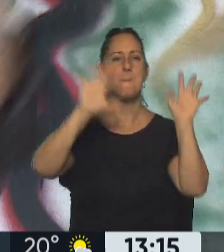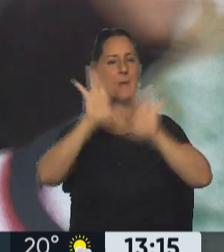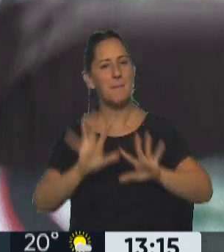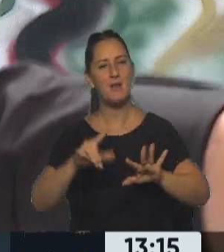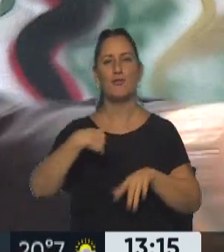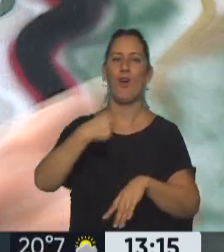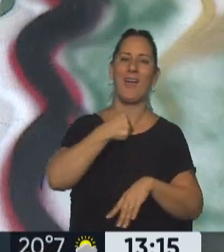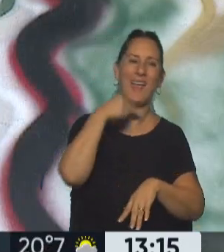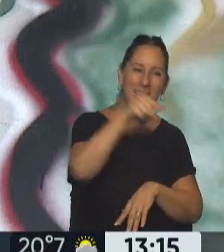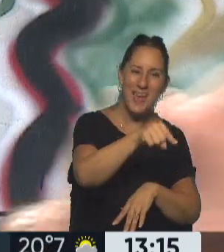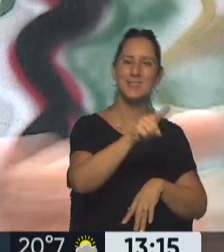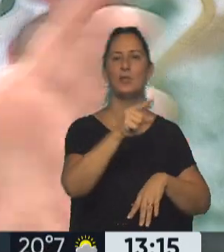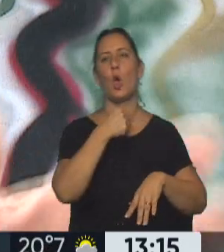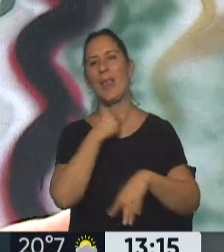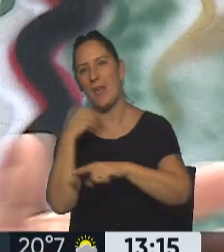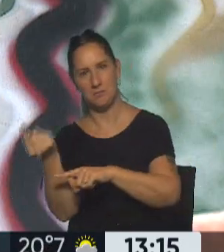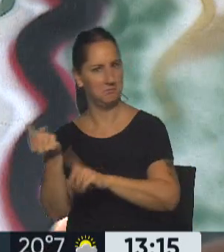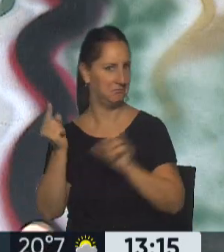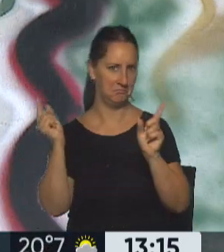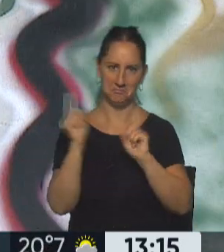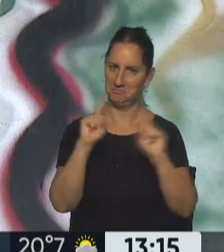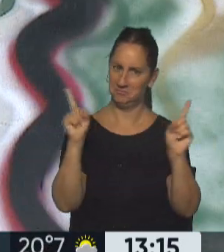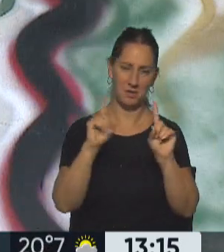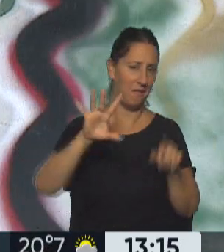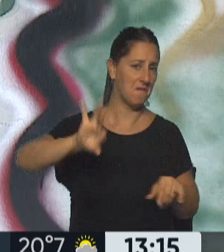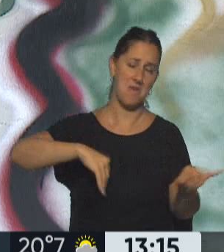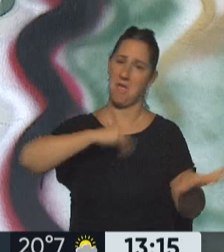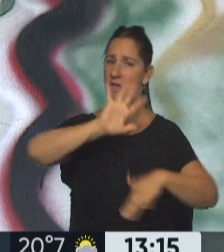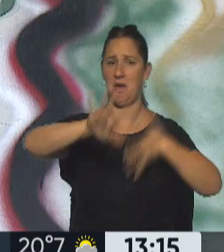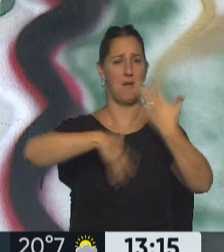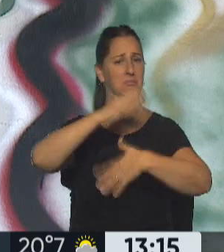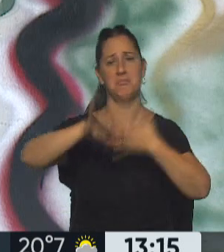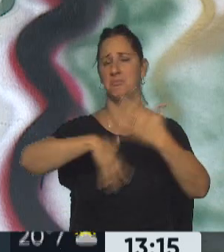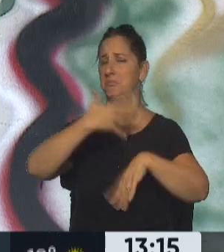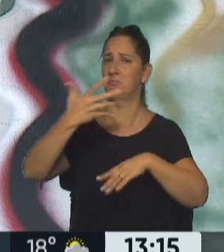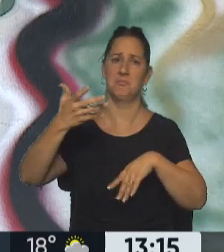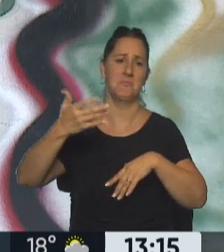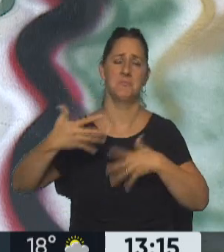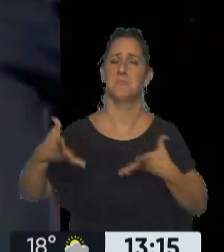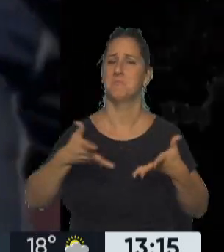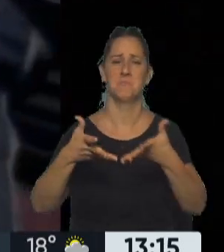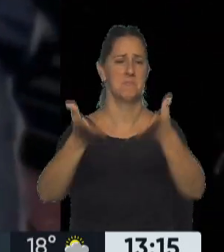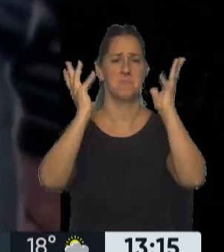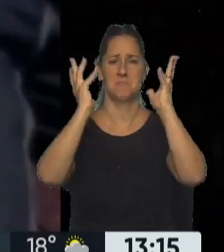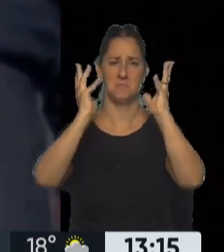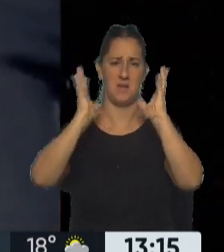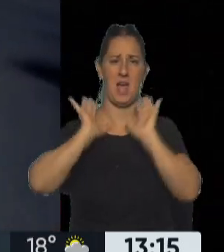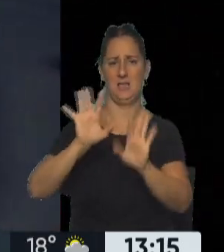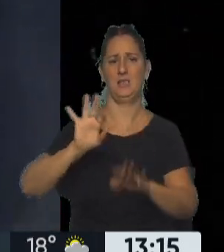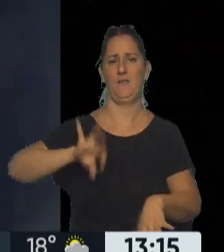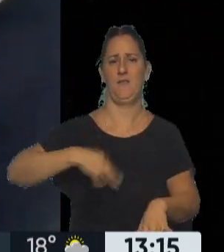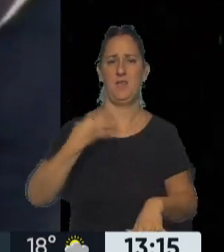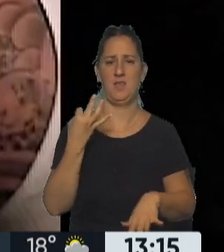quería ir para acá o hacer eso no la vida que me tomó como una onda y me llevó para donde